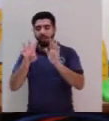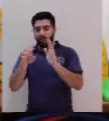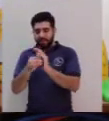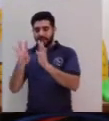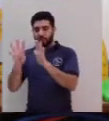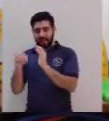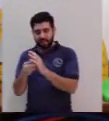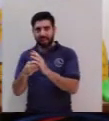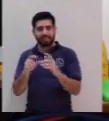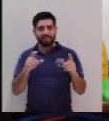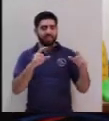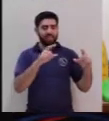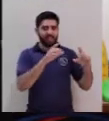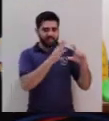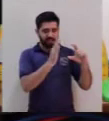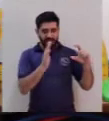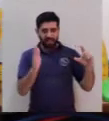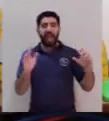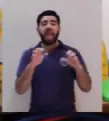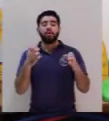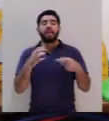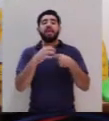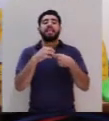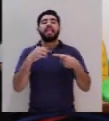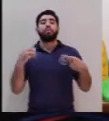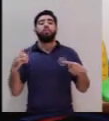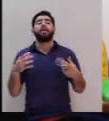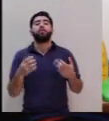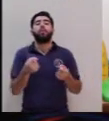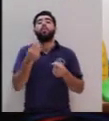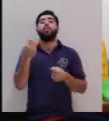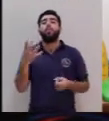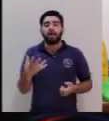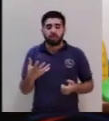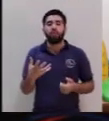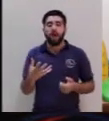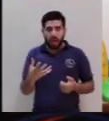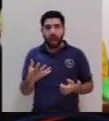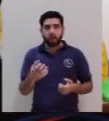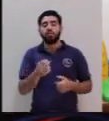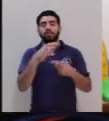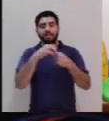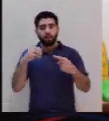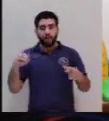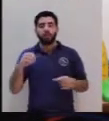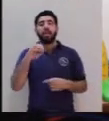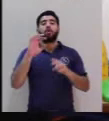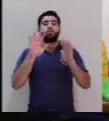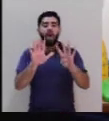y 9 quetzales. El descuento que Alberto está haciendo es un descuento